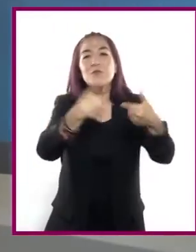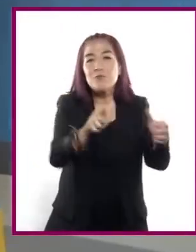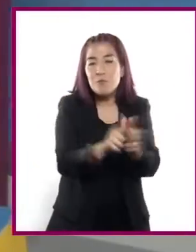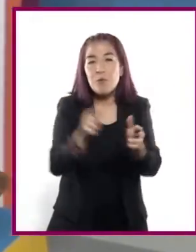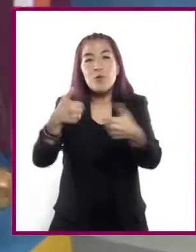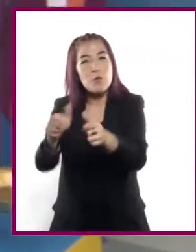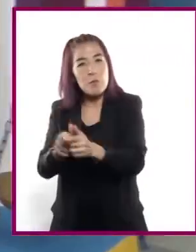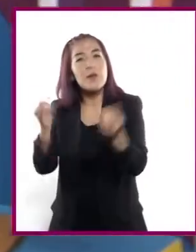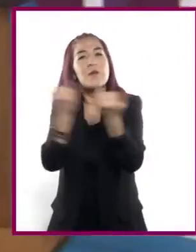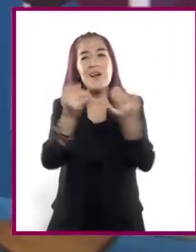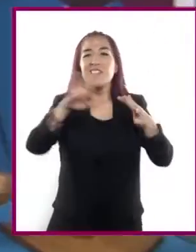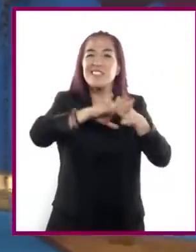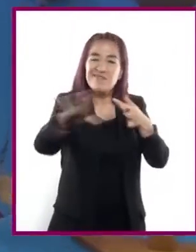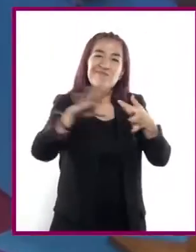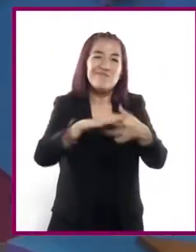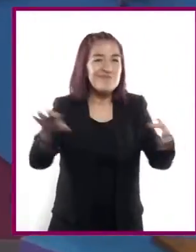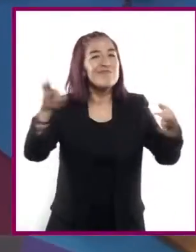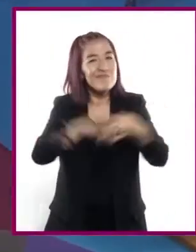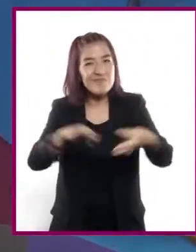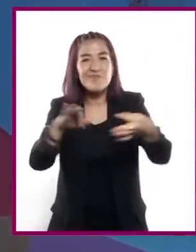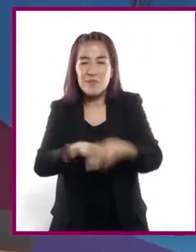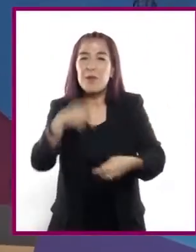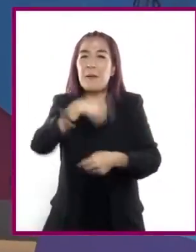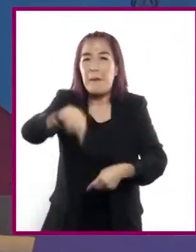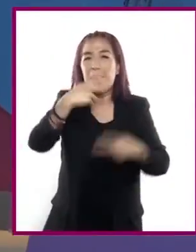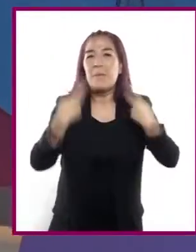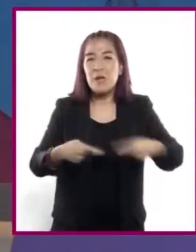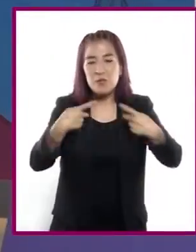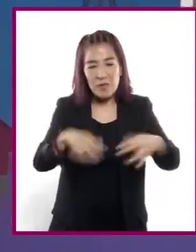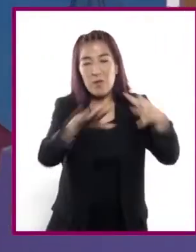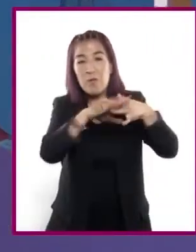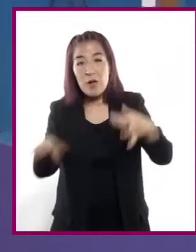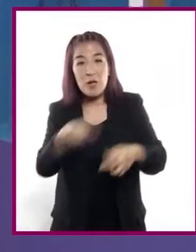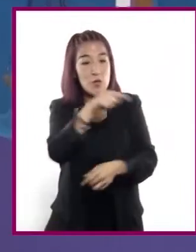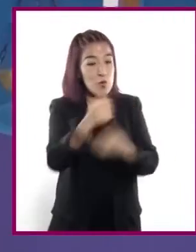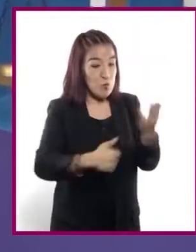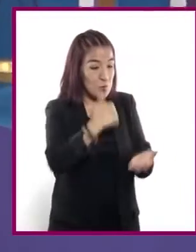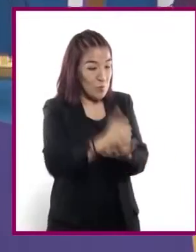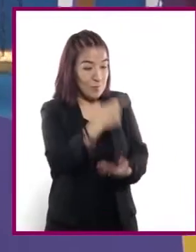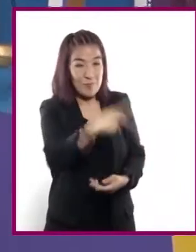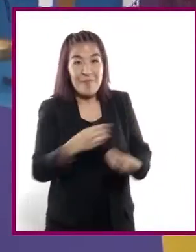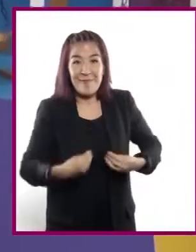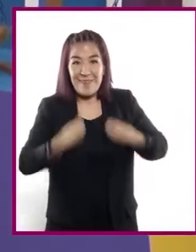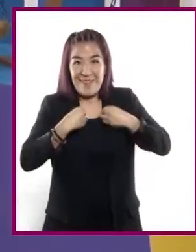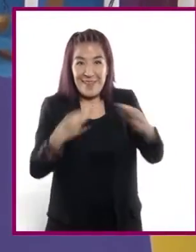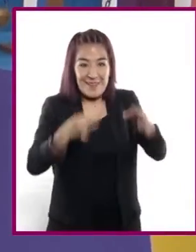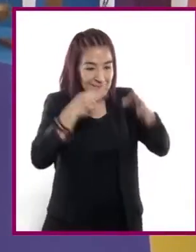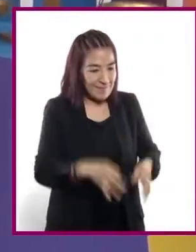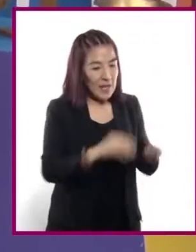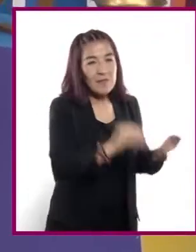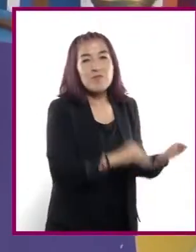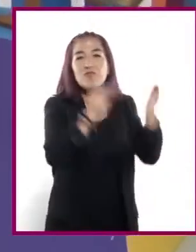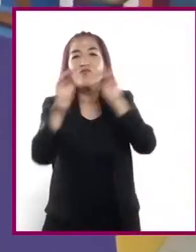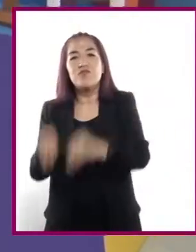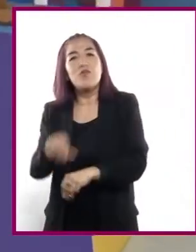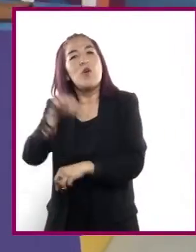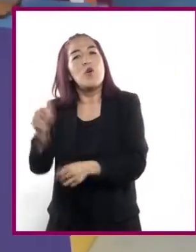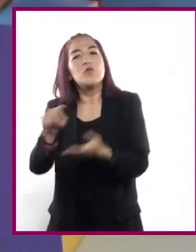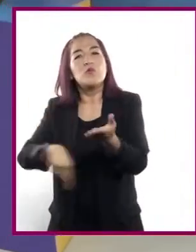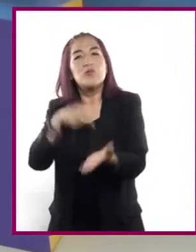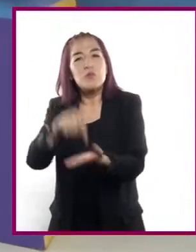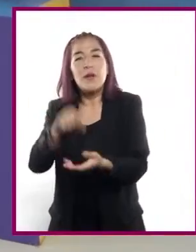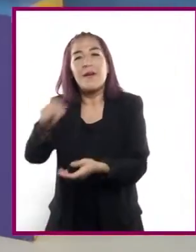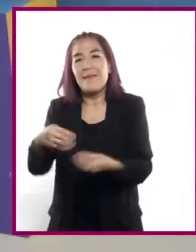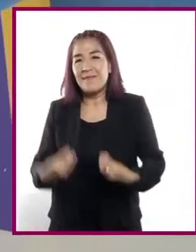y la migración constante de las personas que se han desplazado de sus lugares de nacimiento hacia otras ciudades que